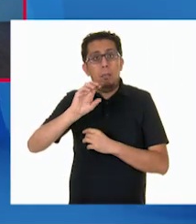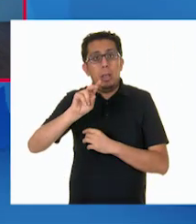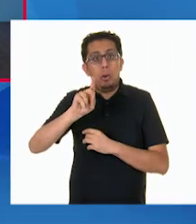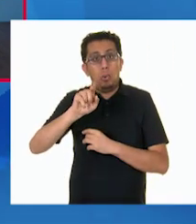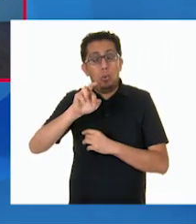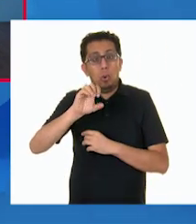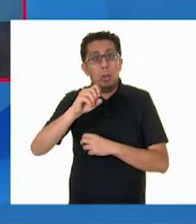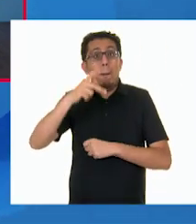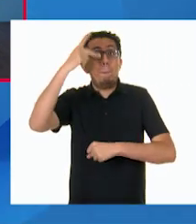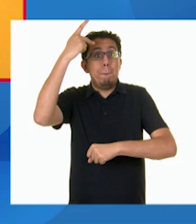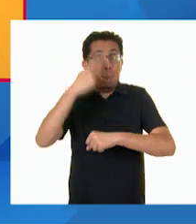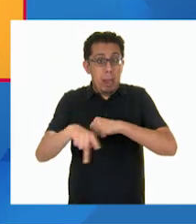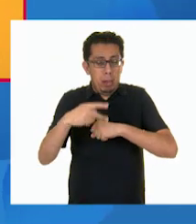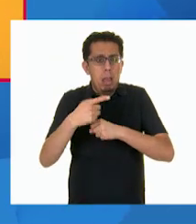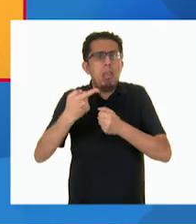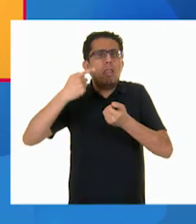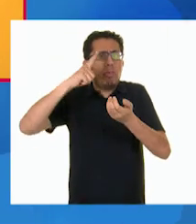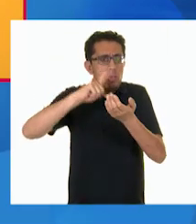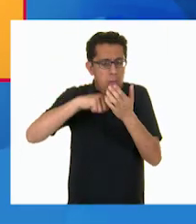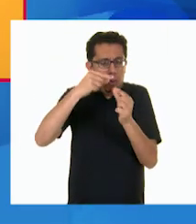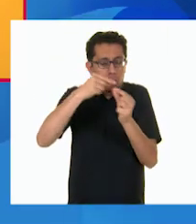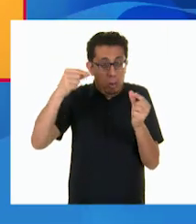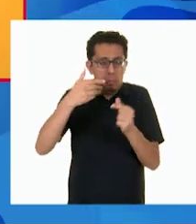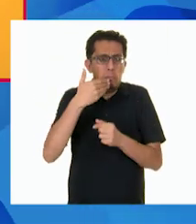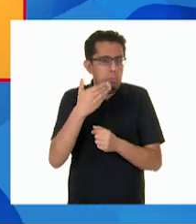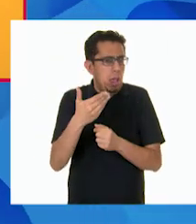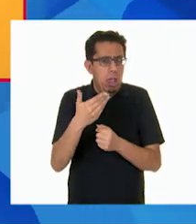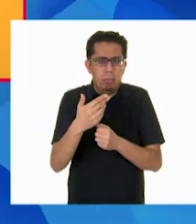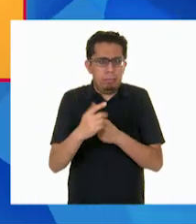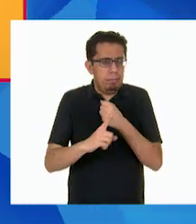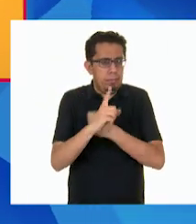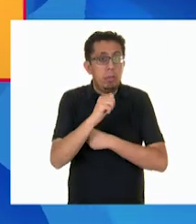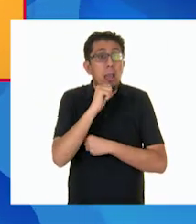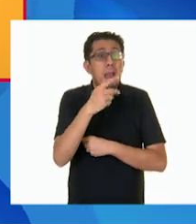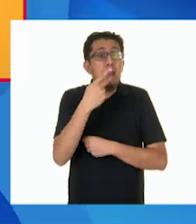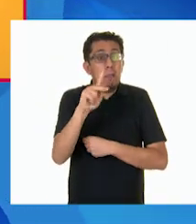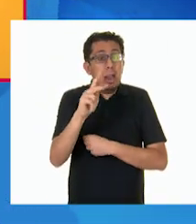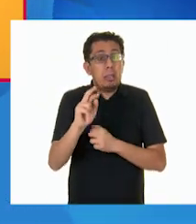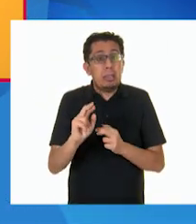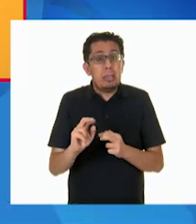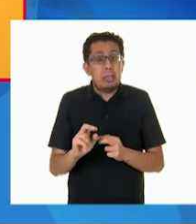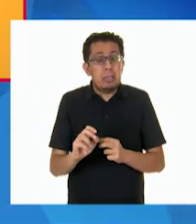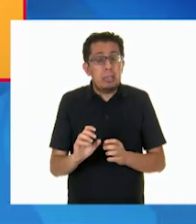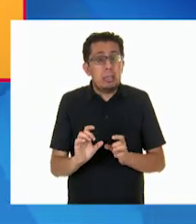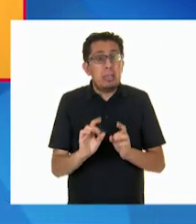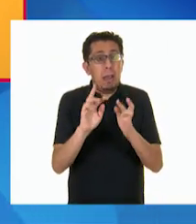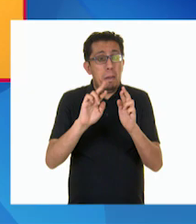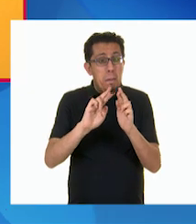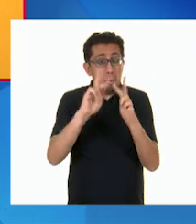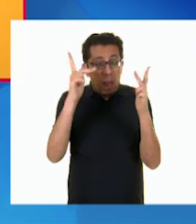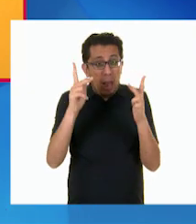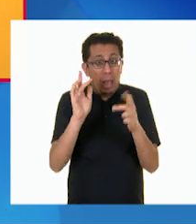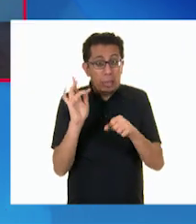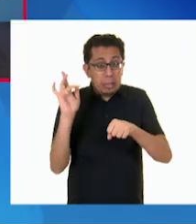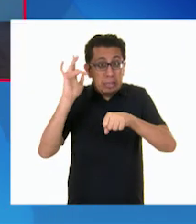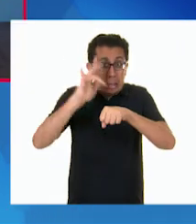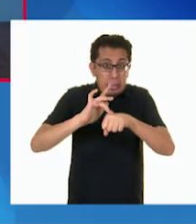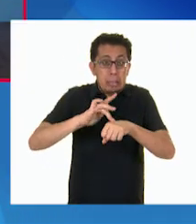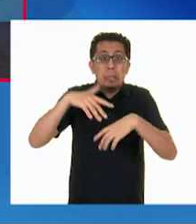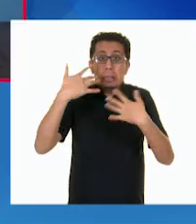termómetro, no hay ningún problema. Pero si se me rompe el termómetro, puede ser muy peligroso entrar en contacto con el